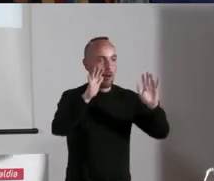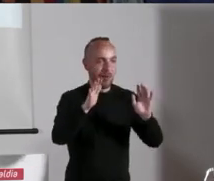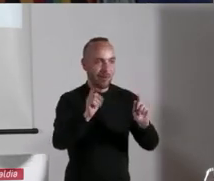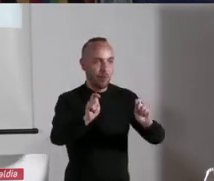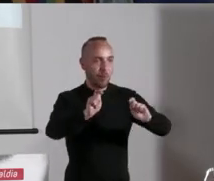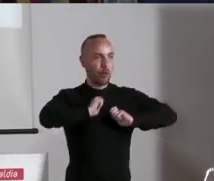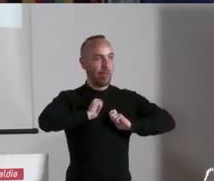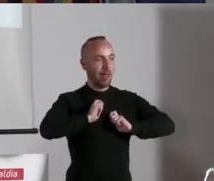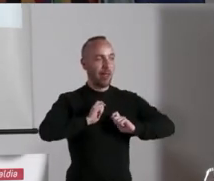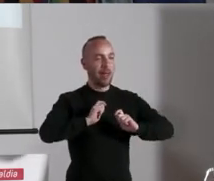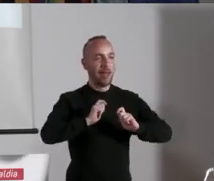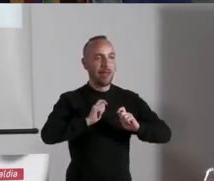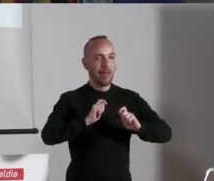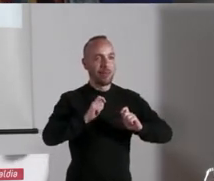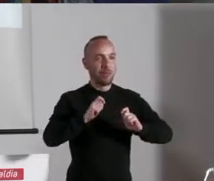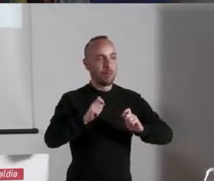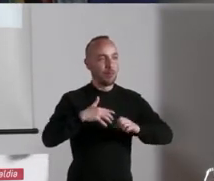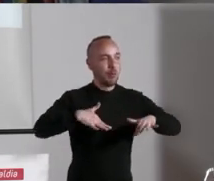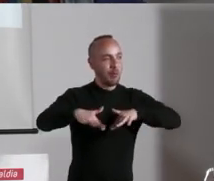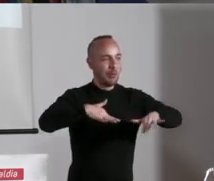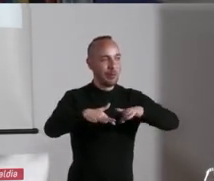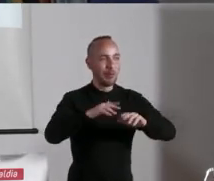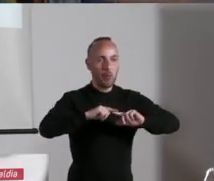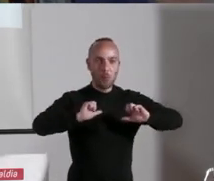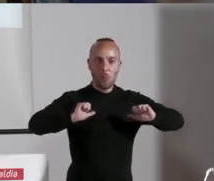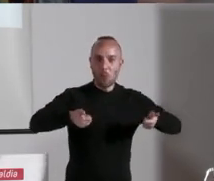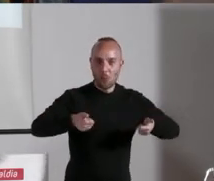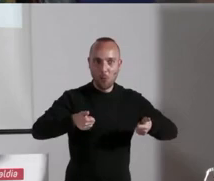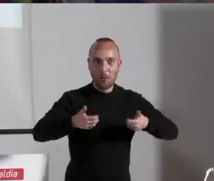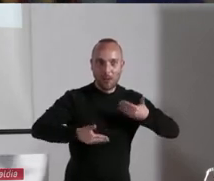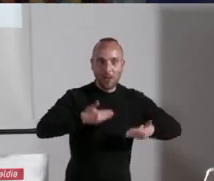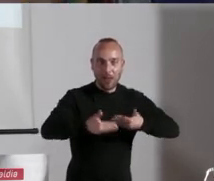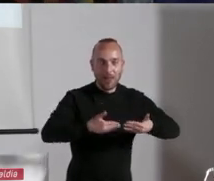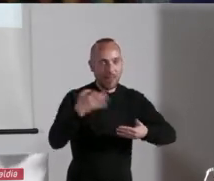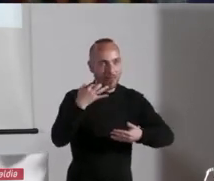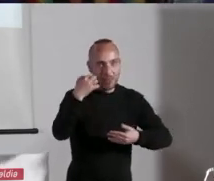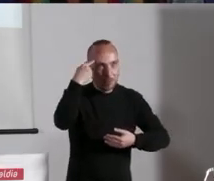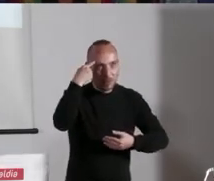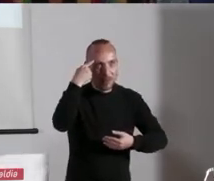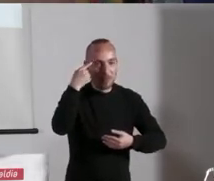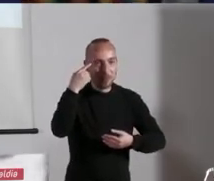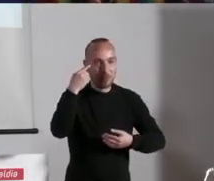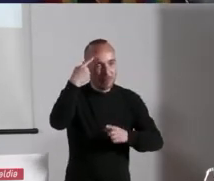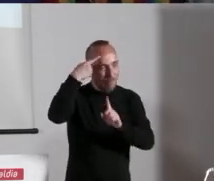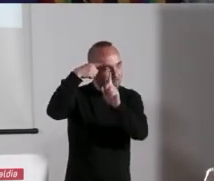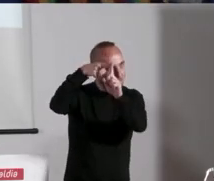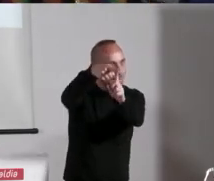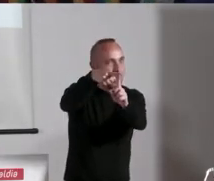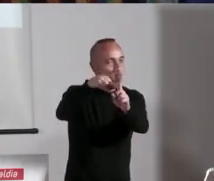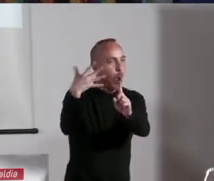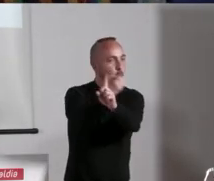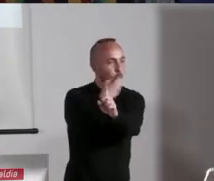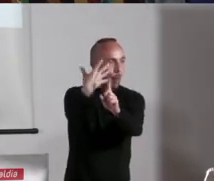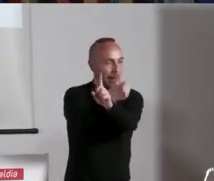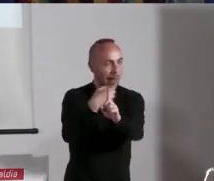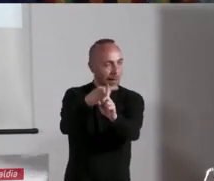poco hacia adelante, que sobre todo cuando estás empezando, pues tienes que tener ahí en el horizonte la utopía, que ya